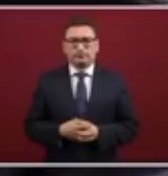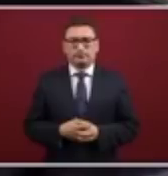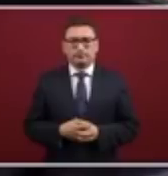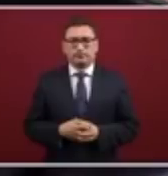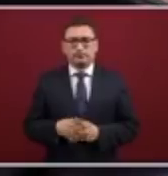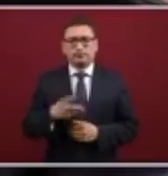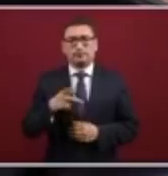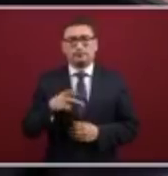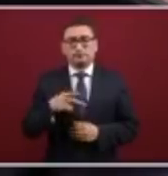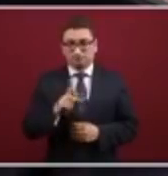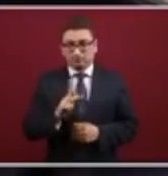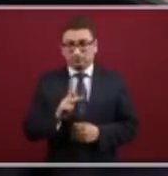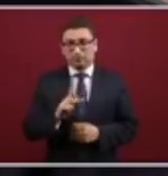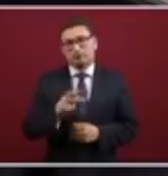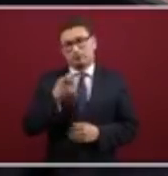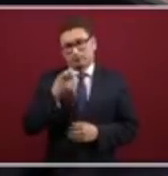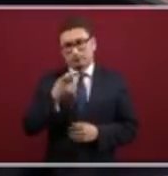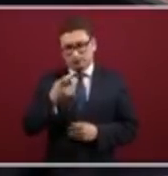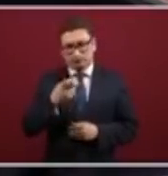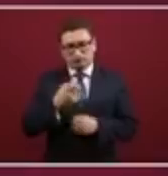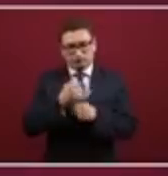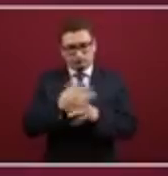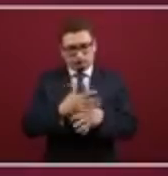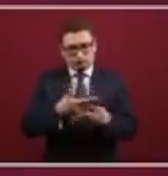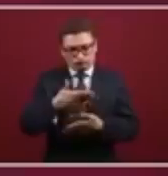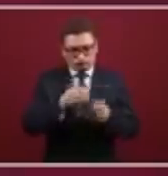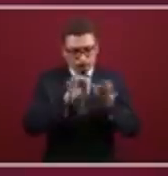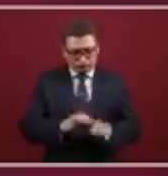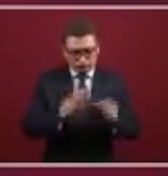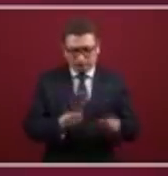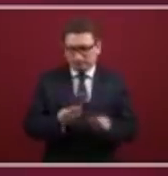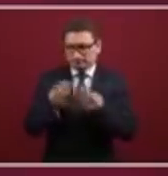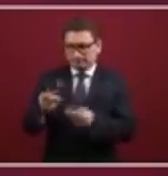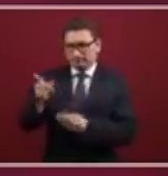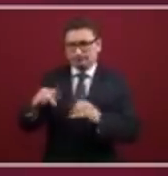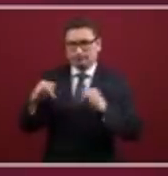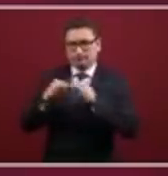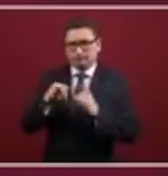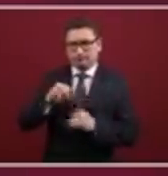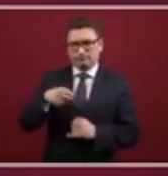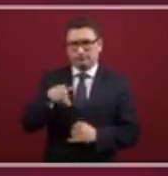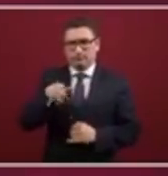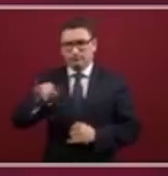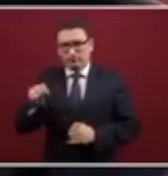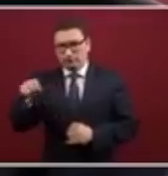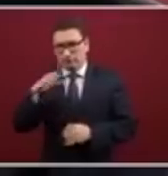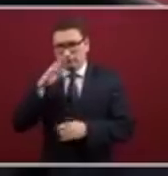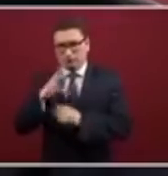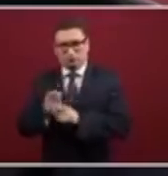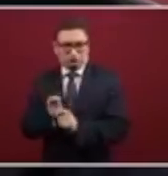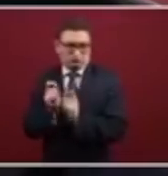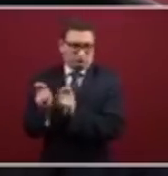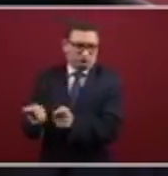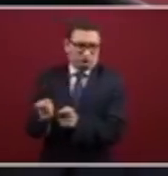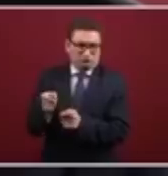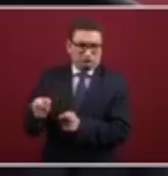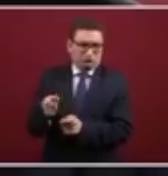y transparencia la institución encargada d